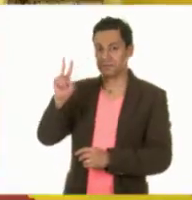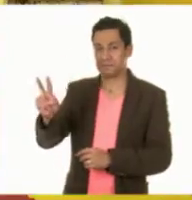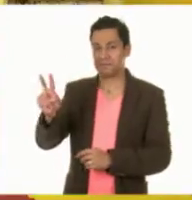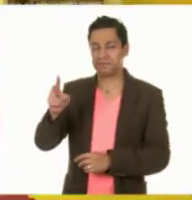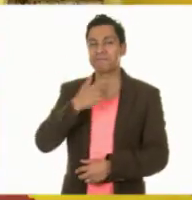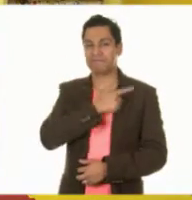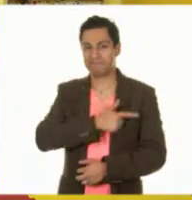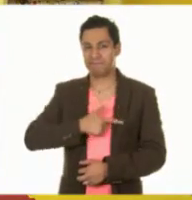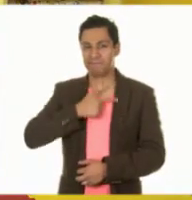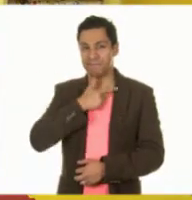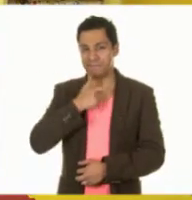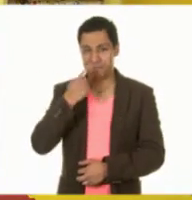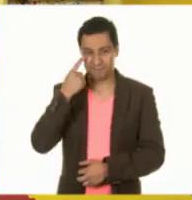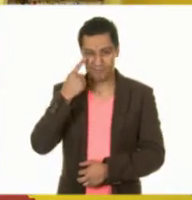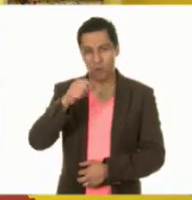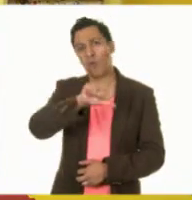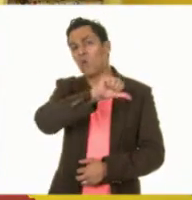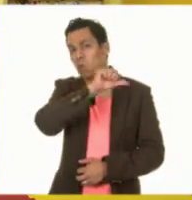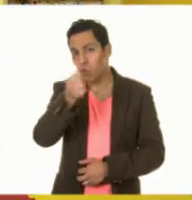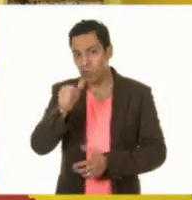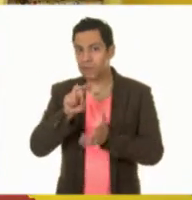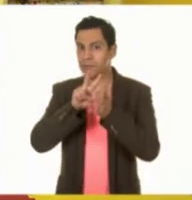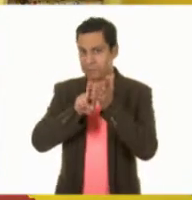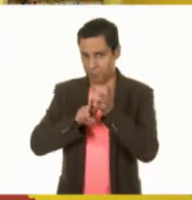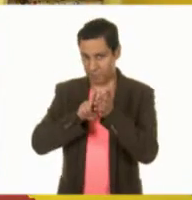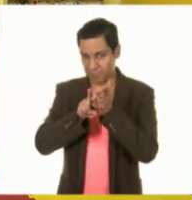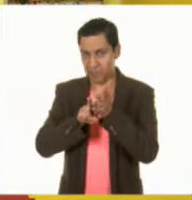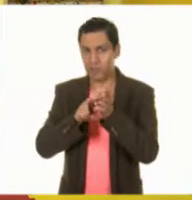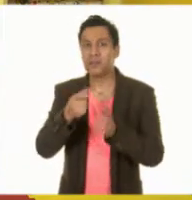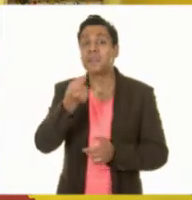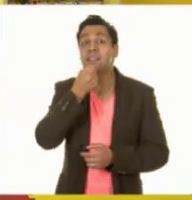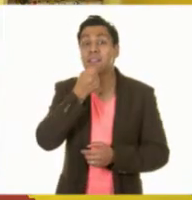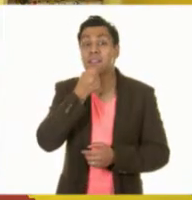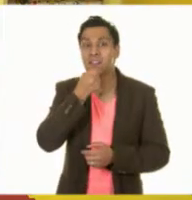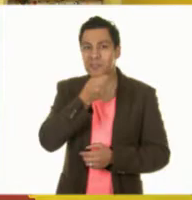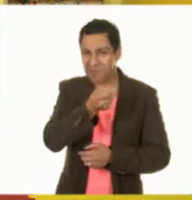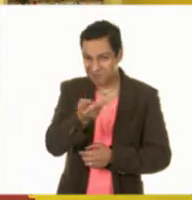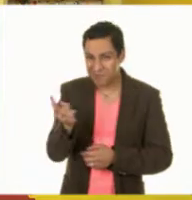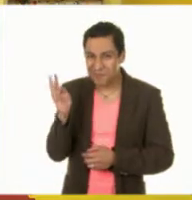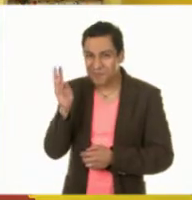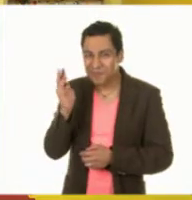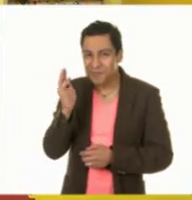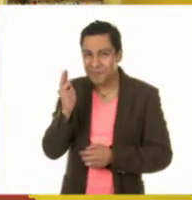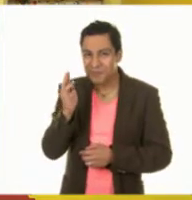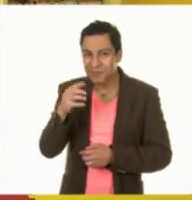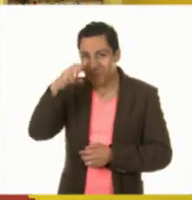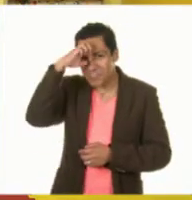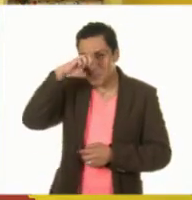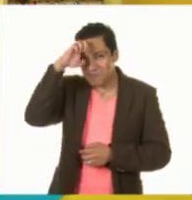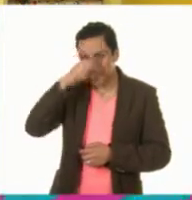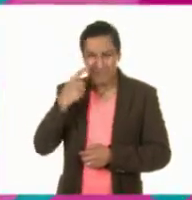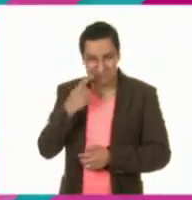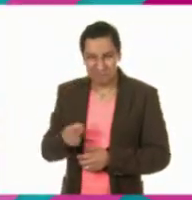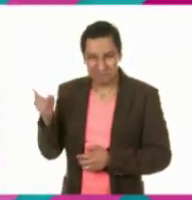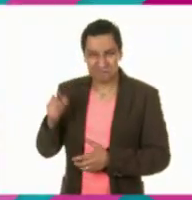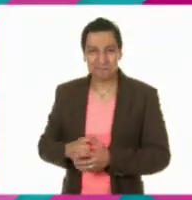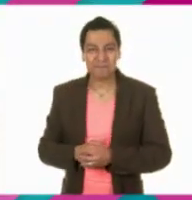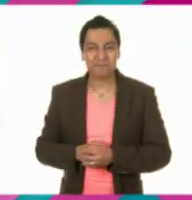Te invito a ver un video en donde niñas y niños disfrutan de una experiencia estética. ¡Vamos a verlo!